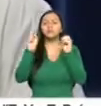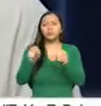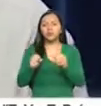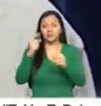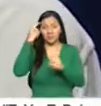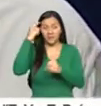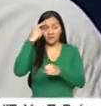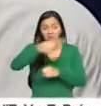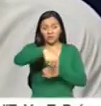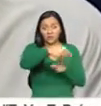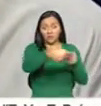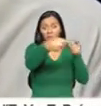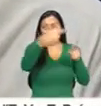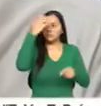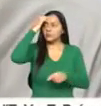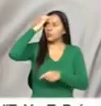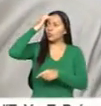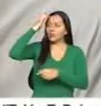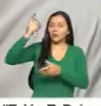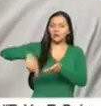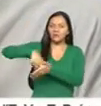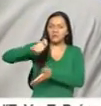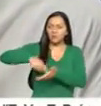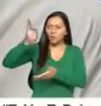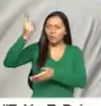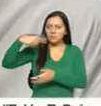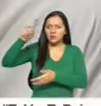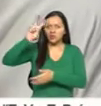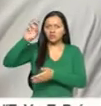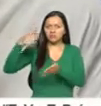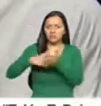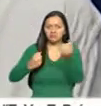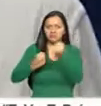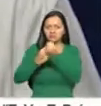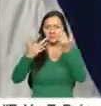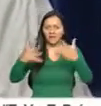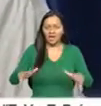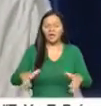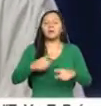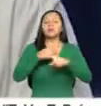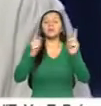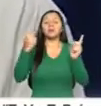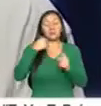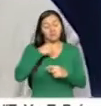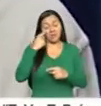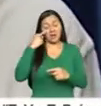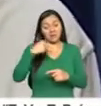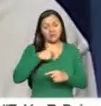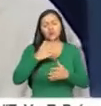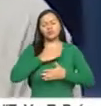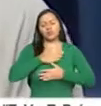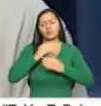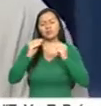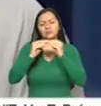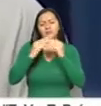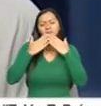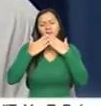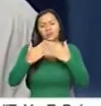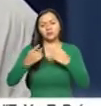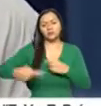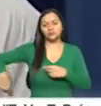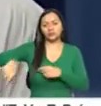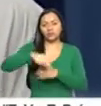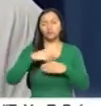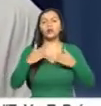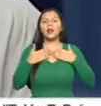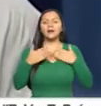imagínense qué deben estar sintiendo todos los sufridores de siempre. Entonces, para mí, mi más profunda gratitud, ¿no? y es una